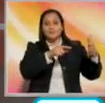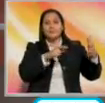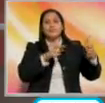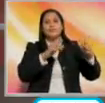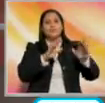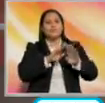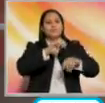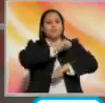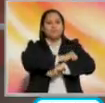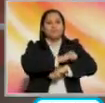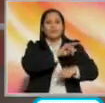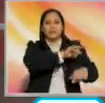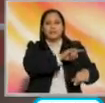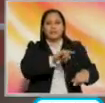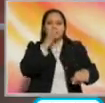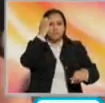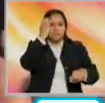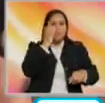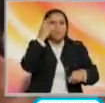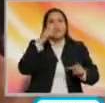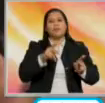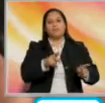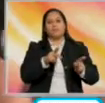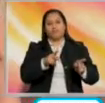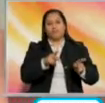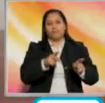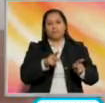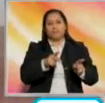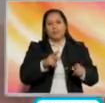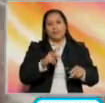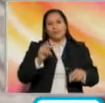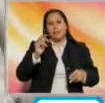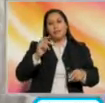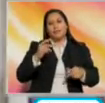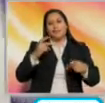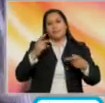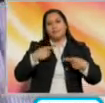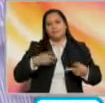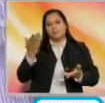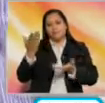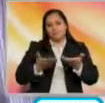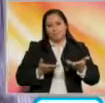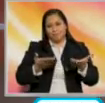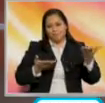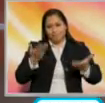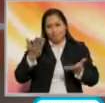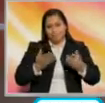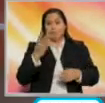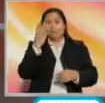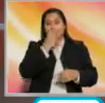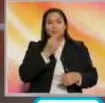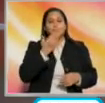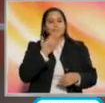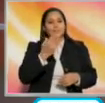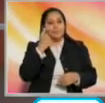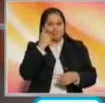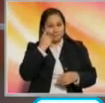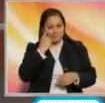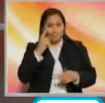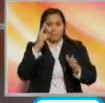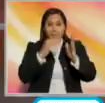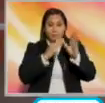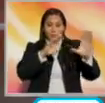cobertizo para los carruajes. Ah, claro, digamos un estacionamiento porque de la así época. llegaba la gente, Sí. ¿no? Exacto. Qué bonito. Entonces, bueno,